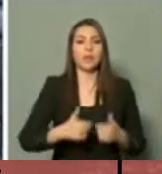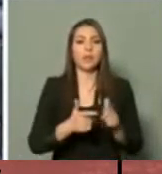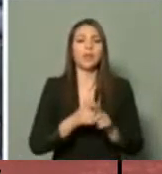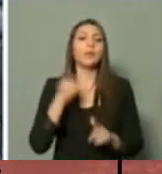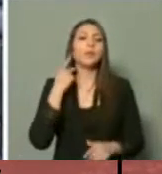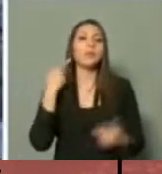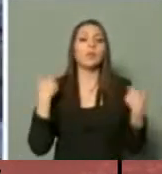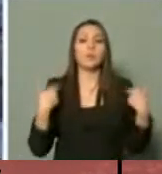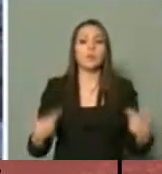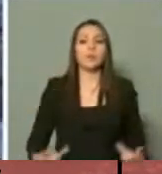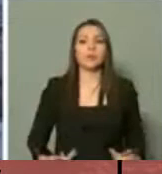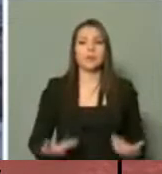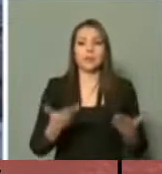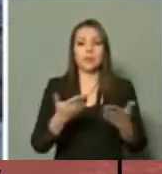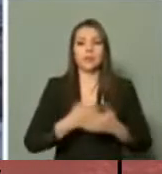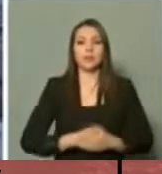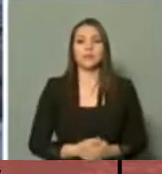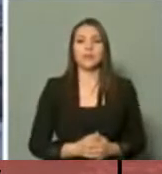Humanista. Adelante.